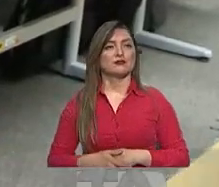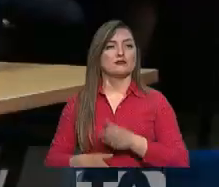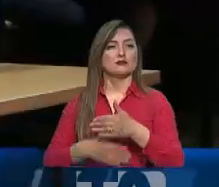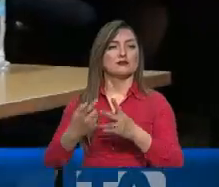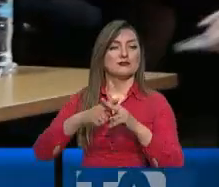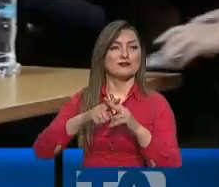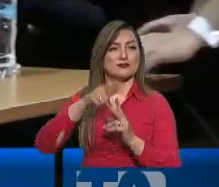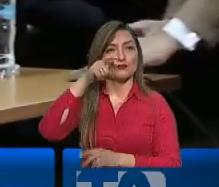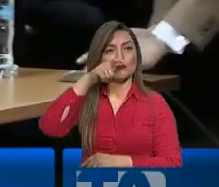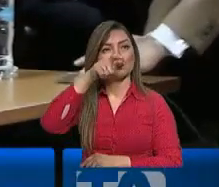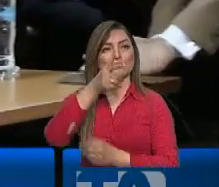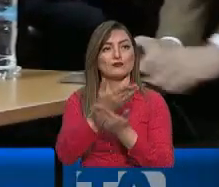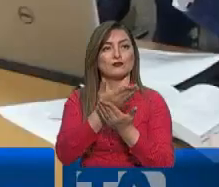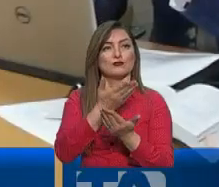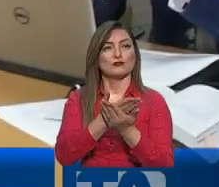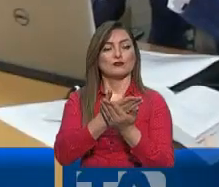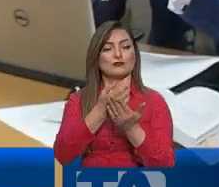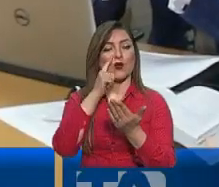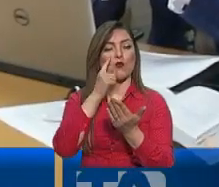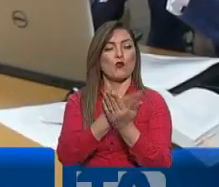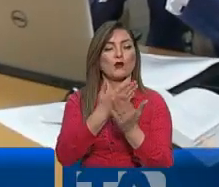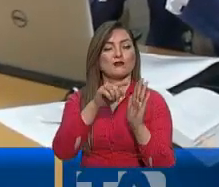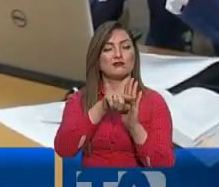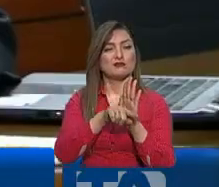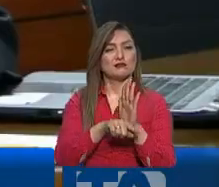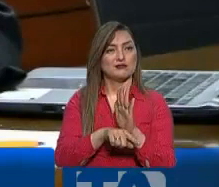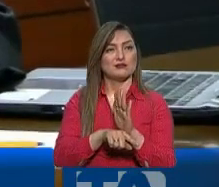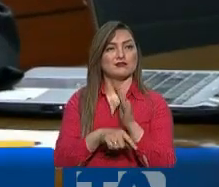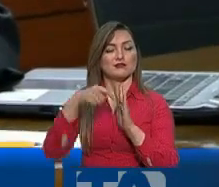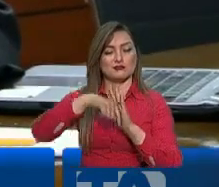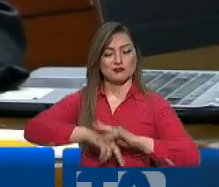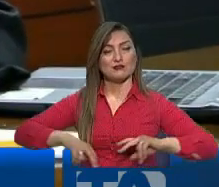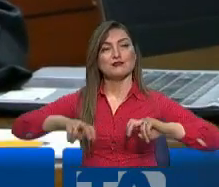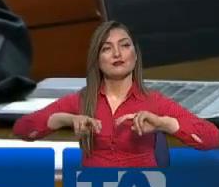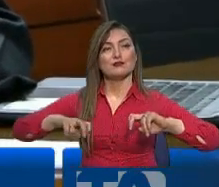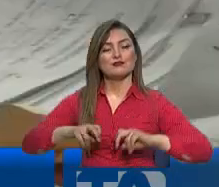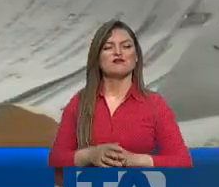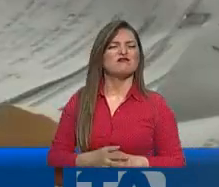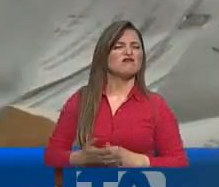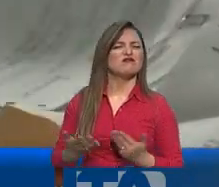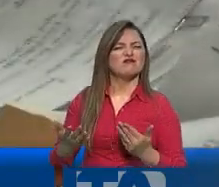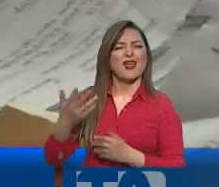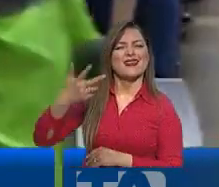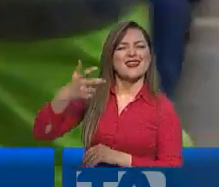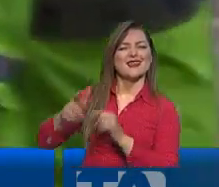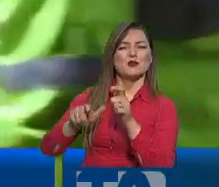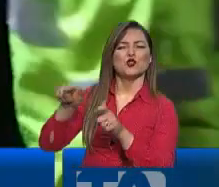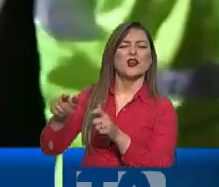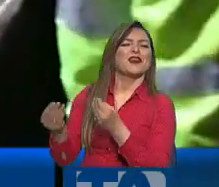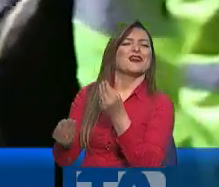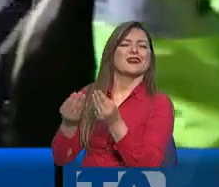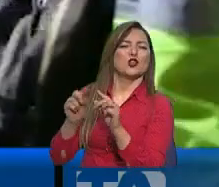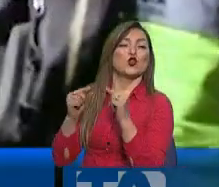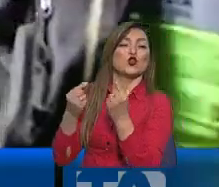en la que fiscalía presentará los elementos recabados durante la instrucción fiscal según la teoría manejada hasta el momento los 13 procesados habrían